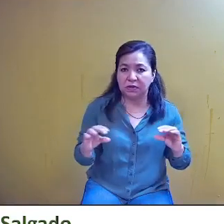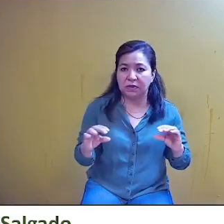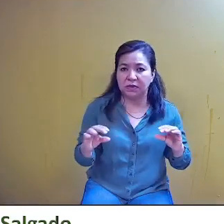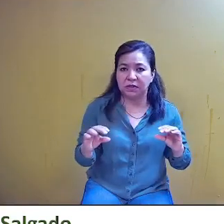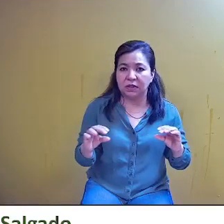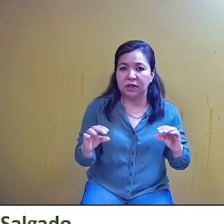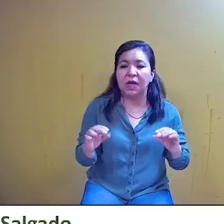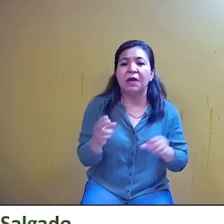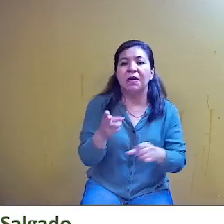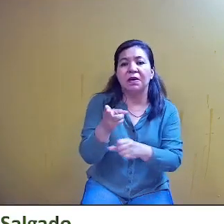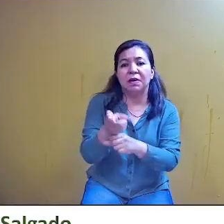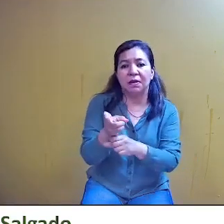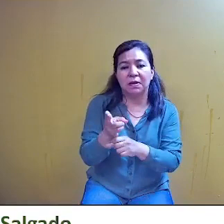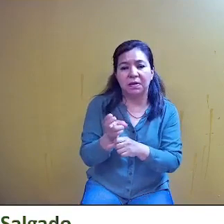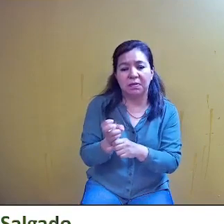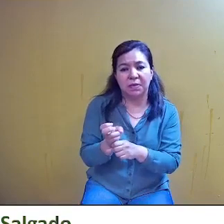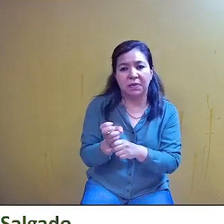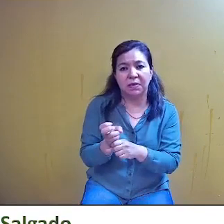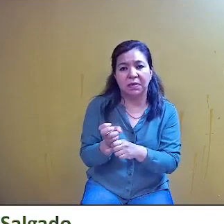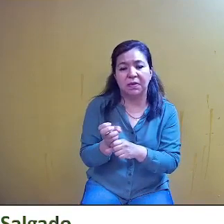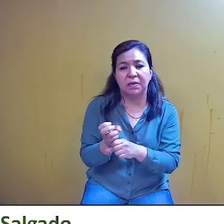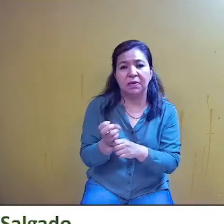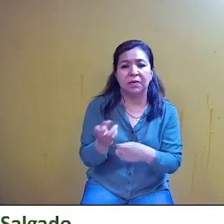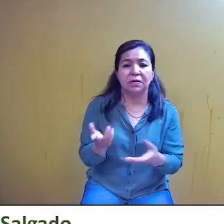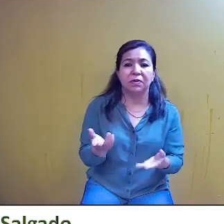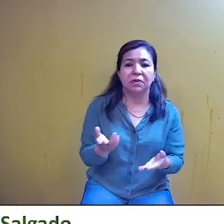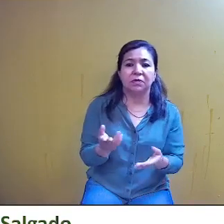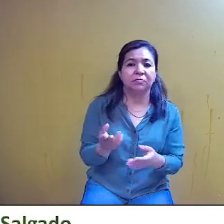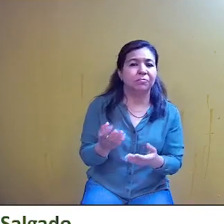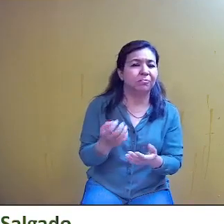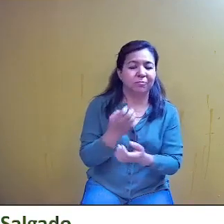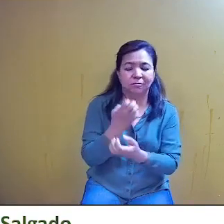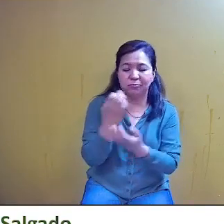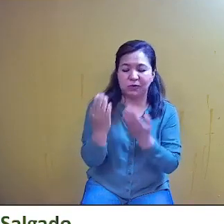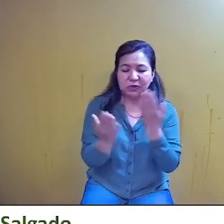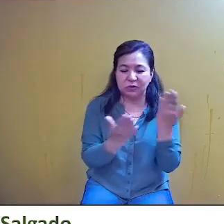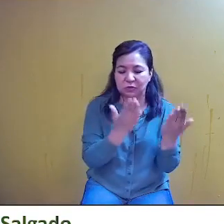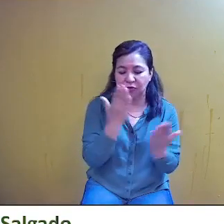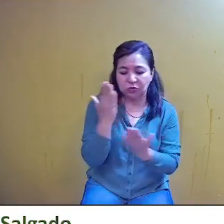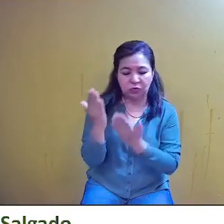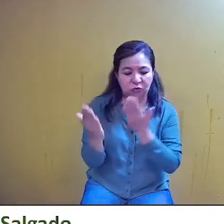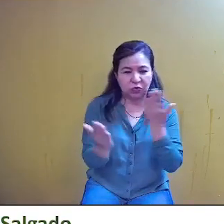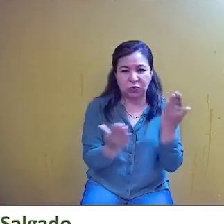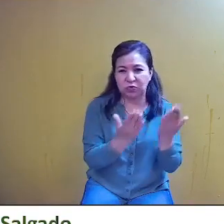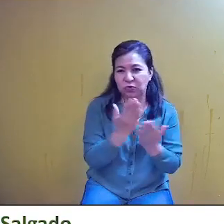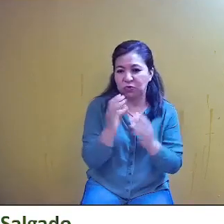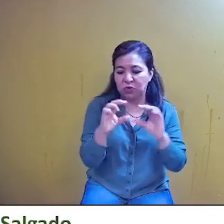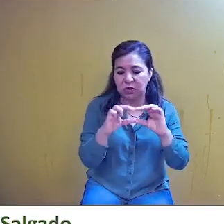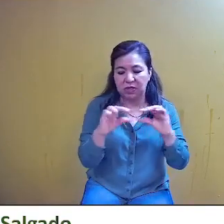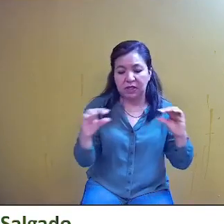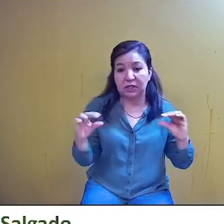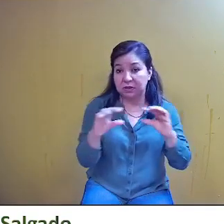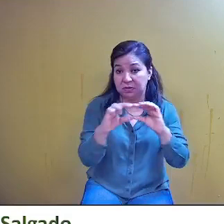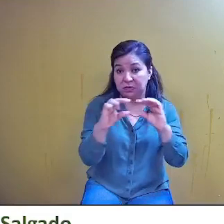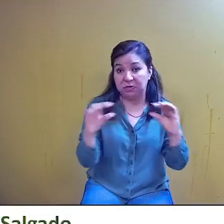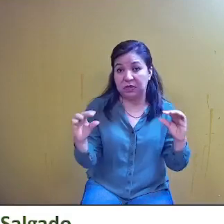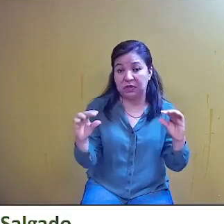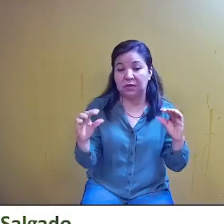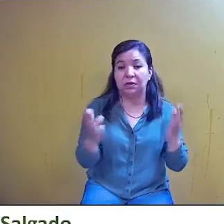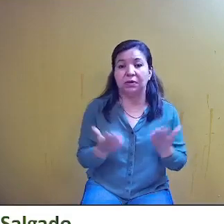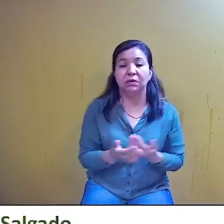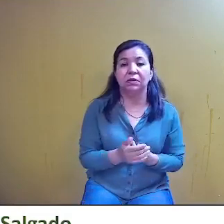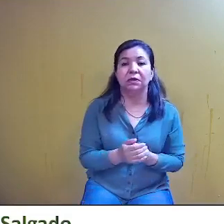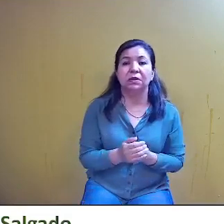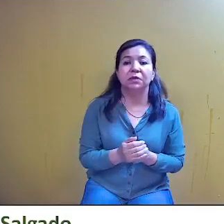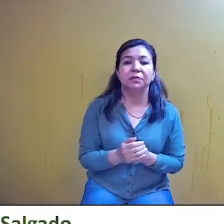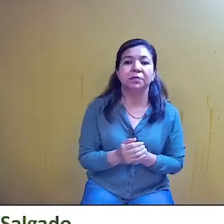prescindiendo la propuesta de un estudio en conjunto de tales frases. Asimismo,